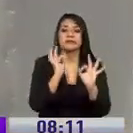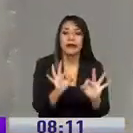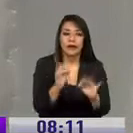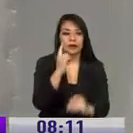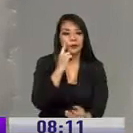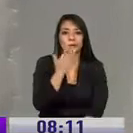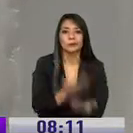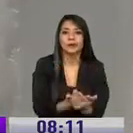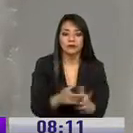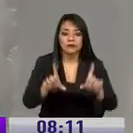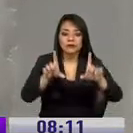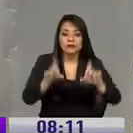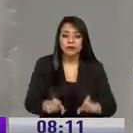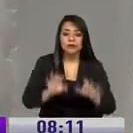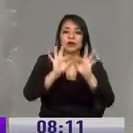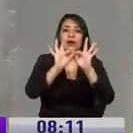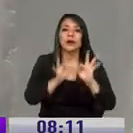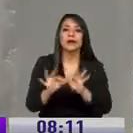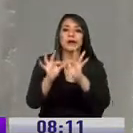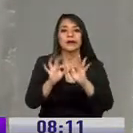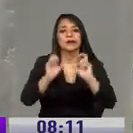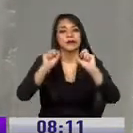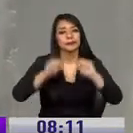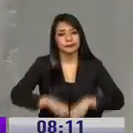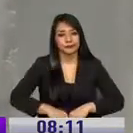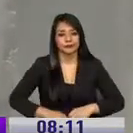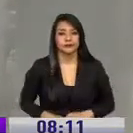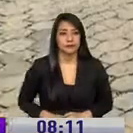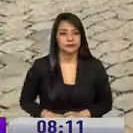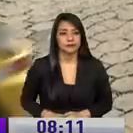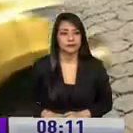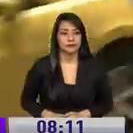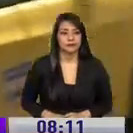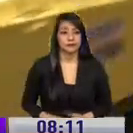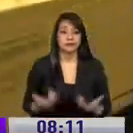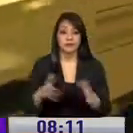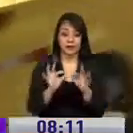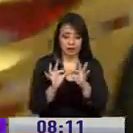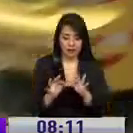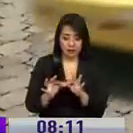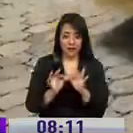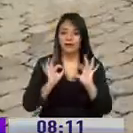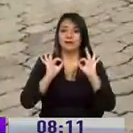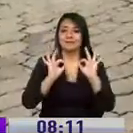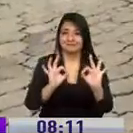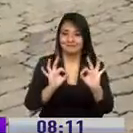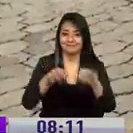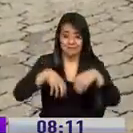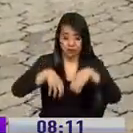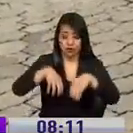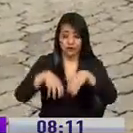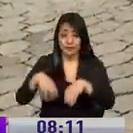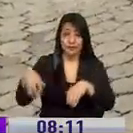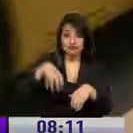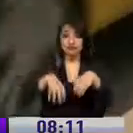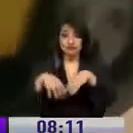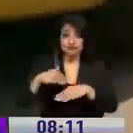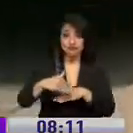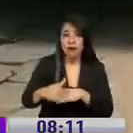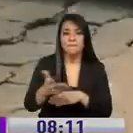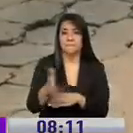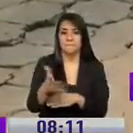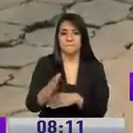poder proceder a la compostura de este. Tras el arreglo de la tubería, los adoquines no se volvieron a colocar.